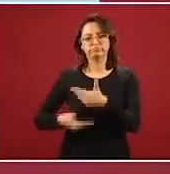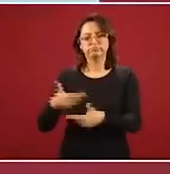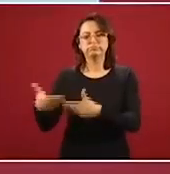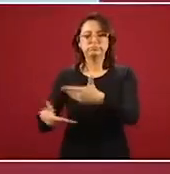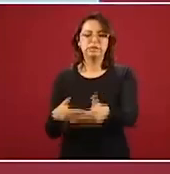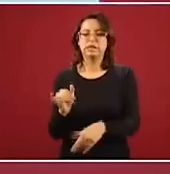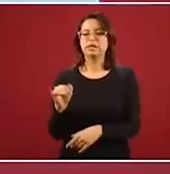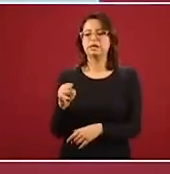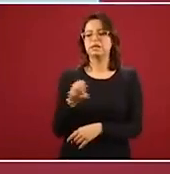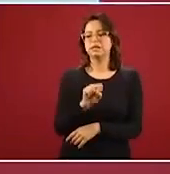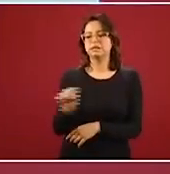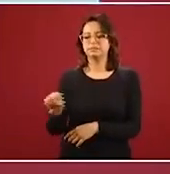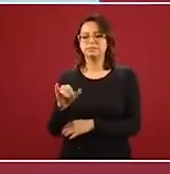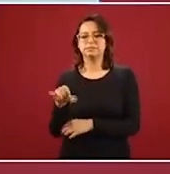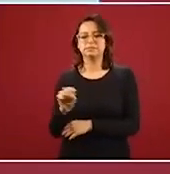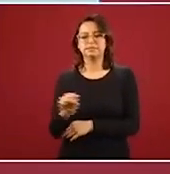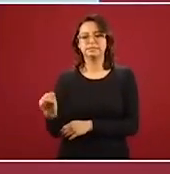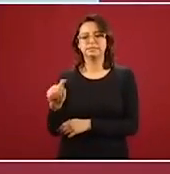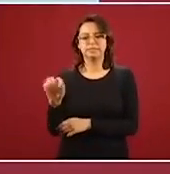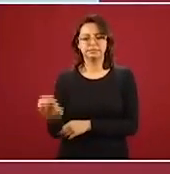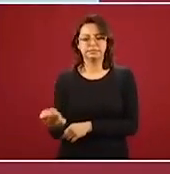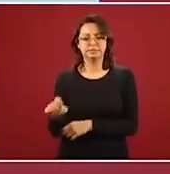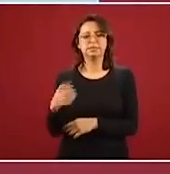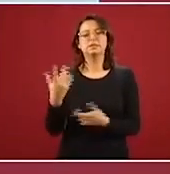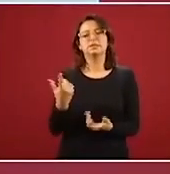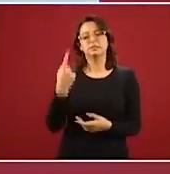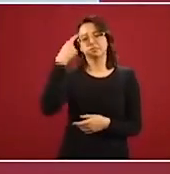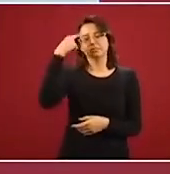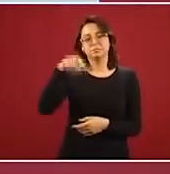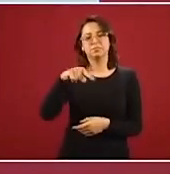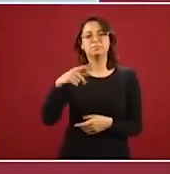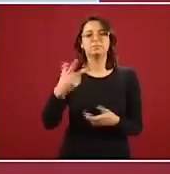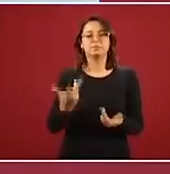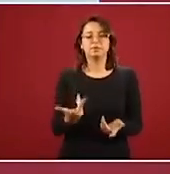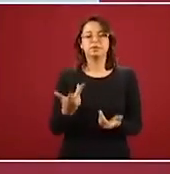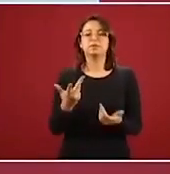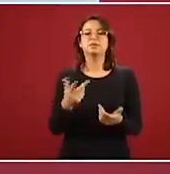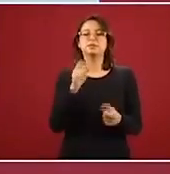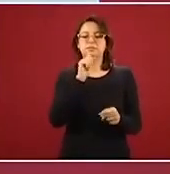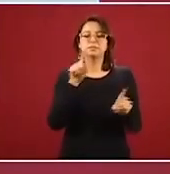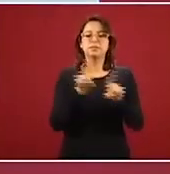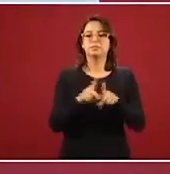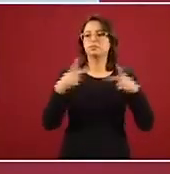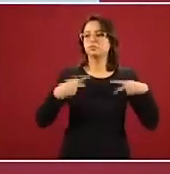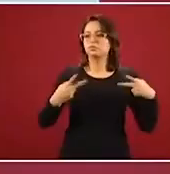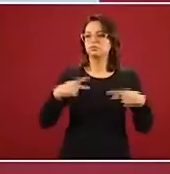social para el alcance de las poblaciones no aseguradas también.